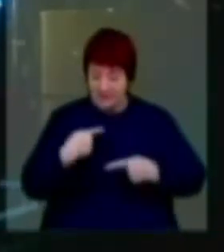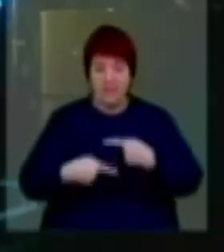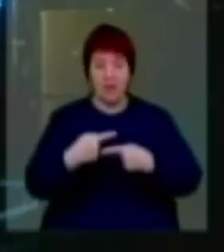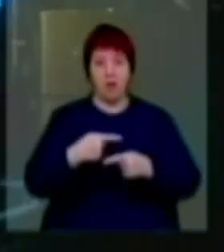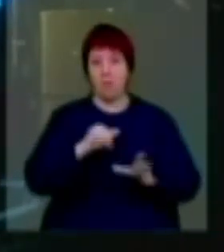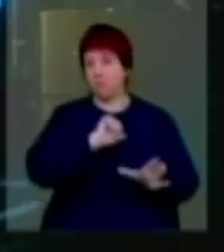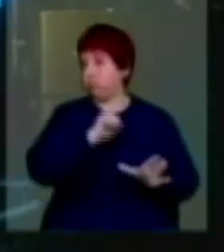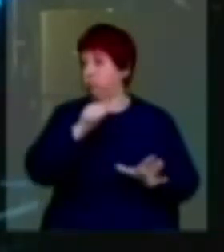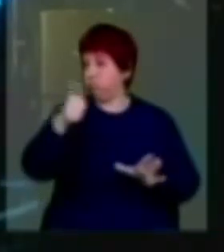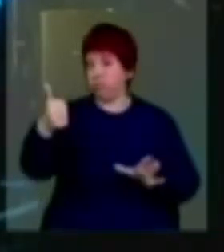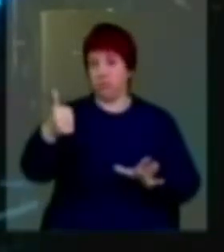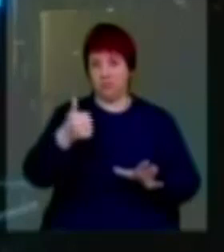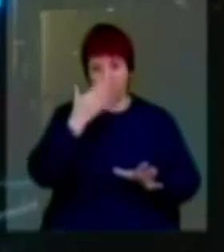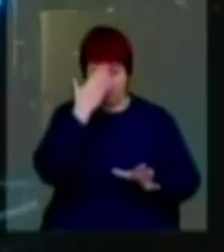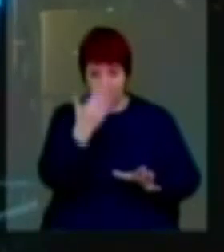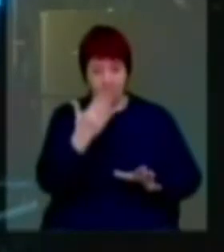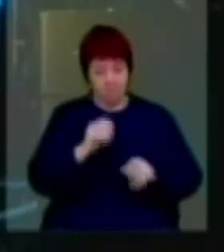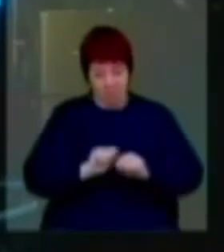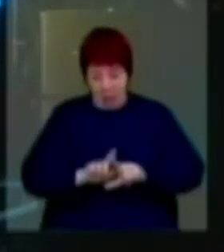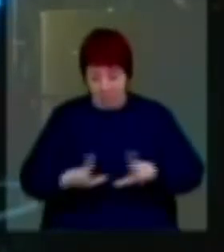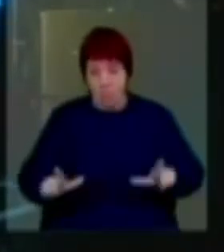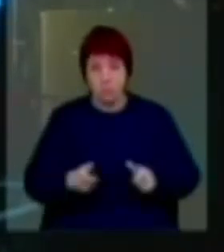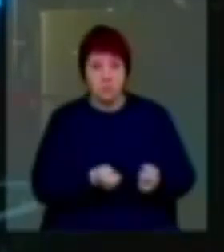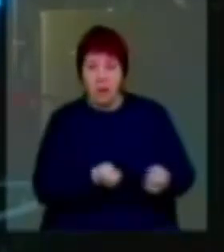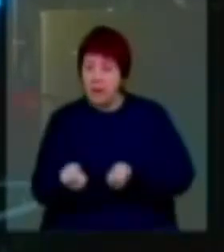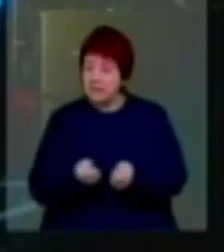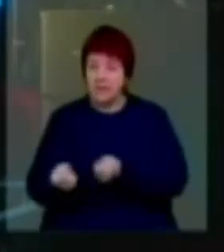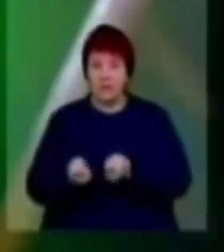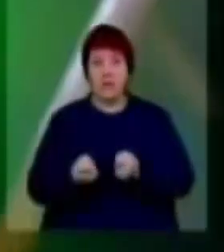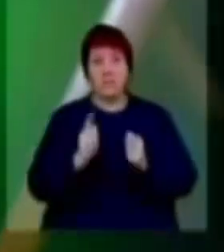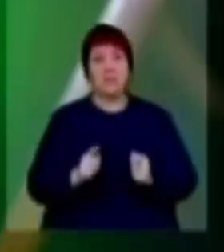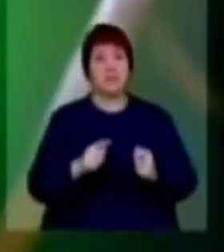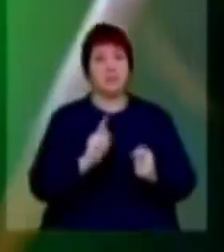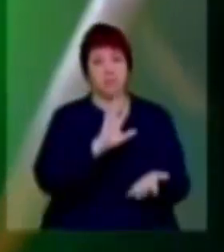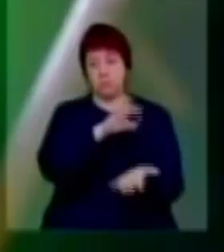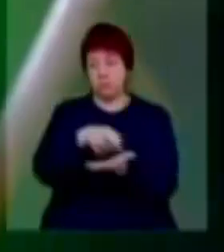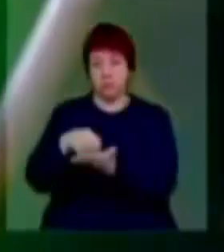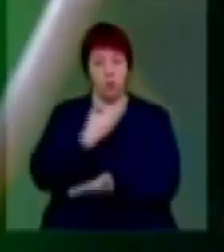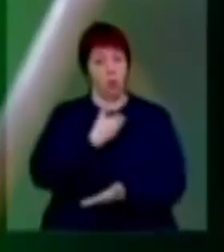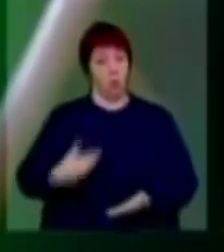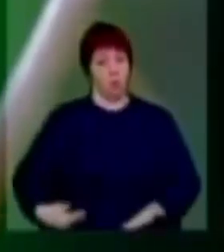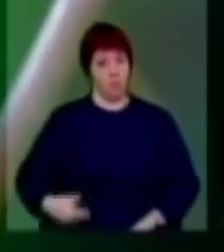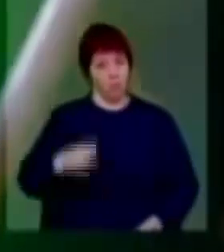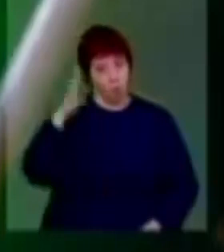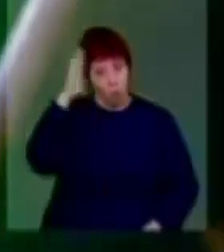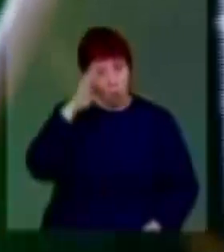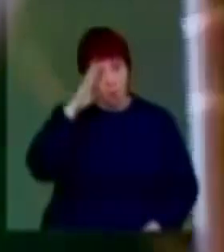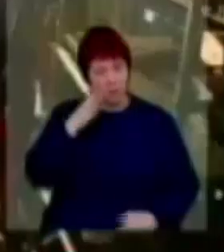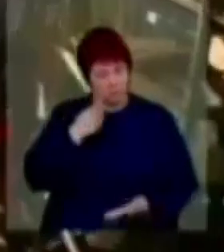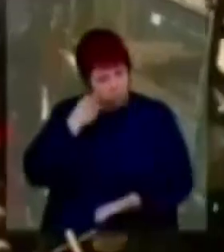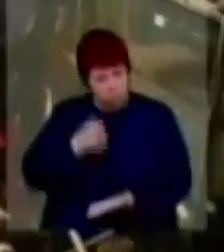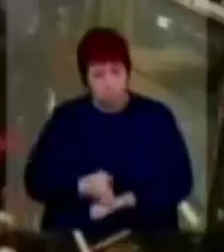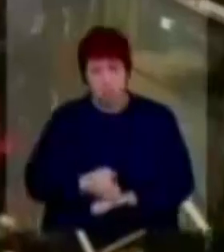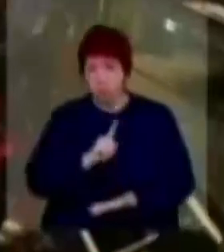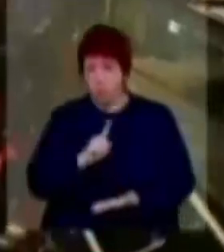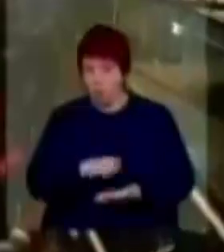Triunfo de la honestidad en el manejo de los asuntos públicos honestidad es ser intransigentes con la